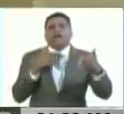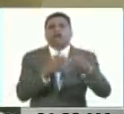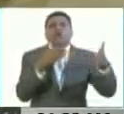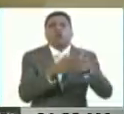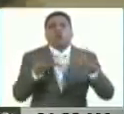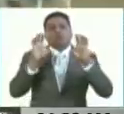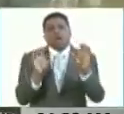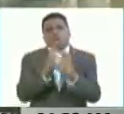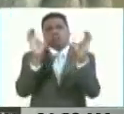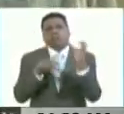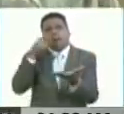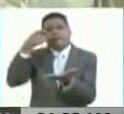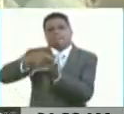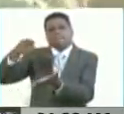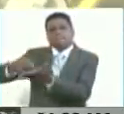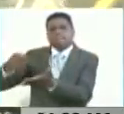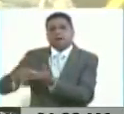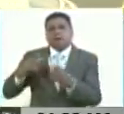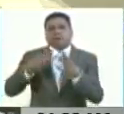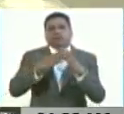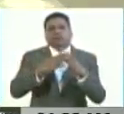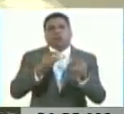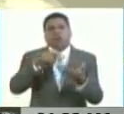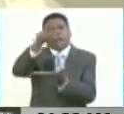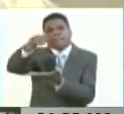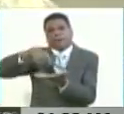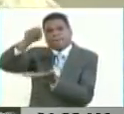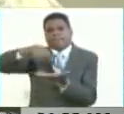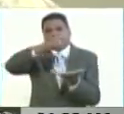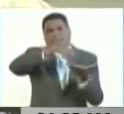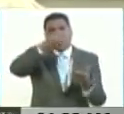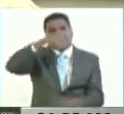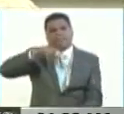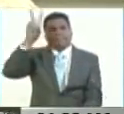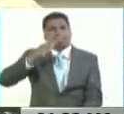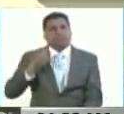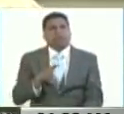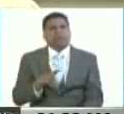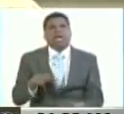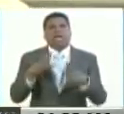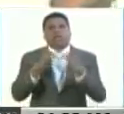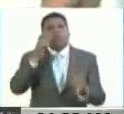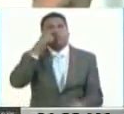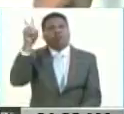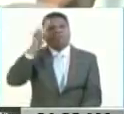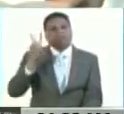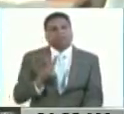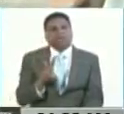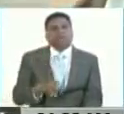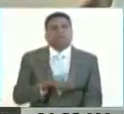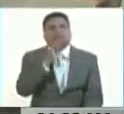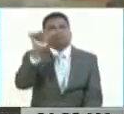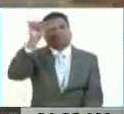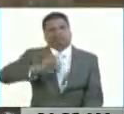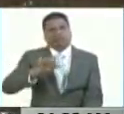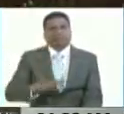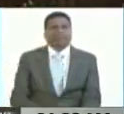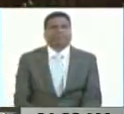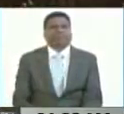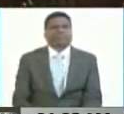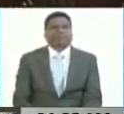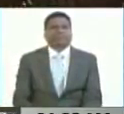plataforma de pagos electrónicos del país, que afectó directamente al pueblo venezolano. Debemos ir